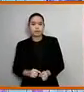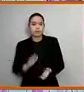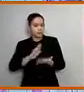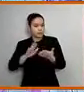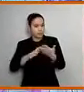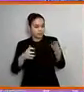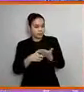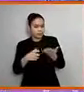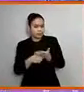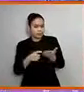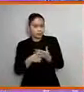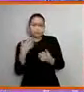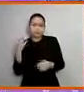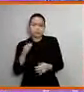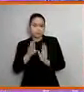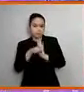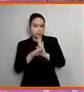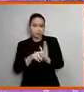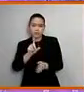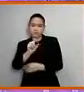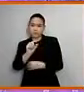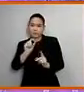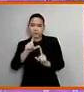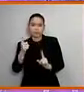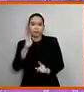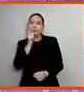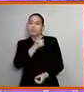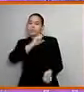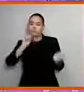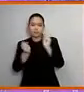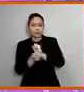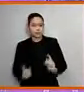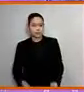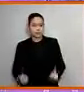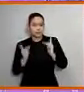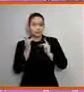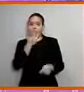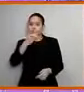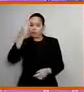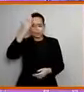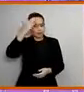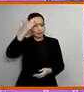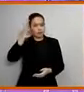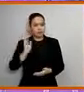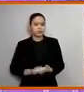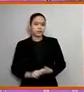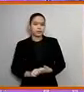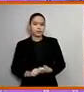Adquieran su boletito por tan solo 20 lempiras. Loto te cambia la vida y tu suerte lo sabe.